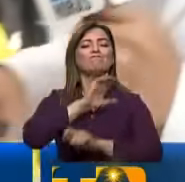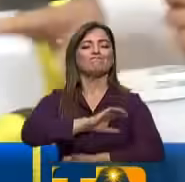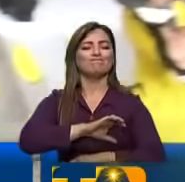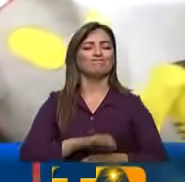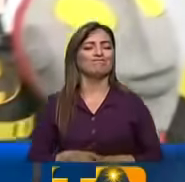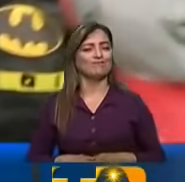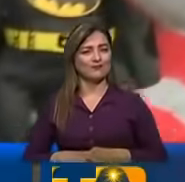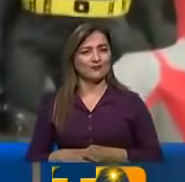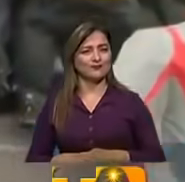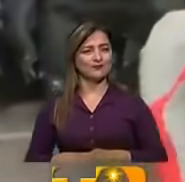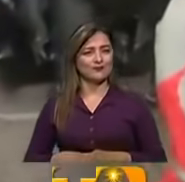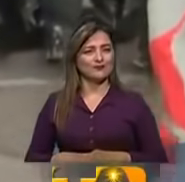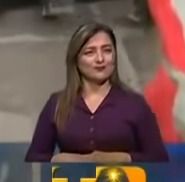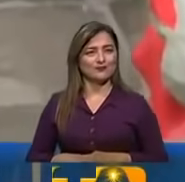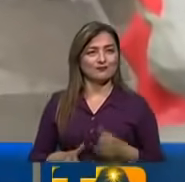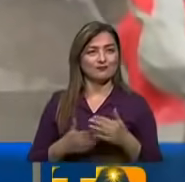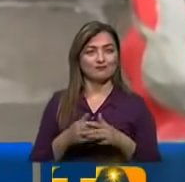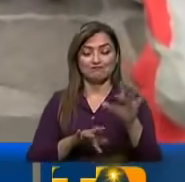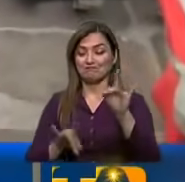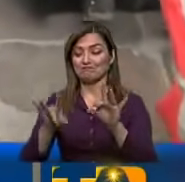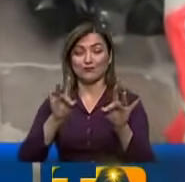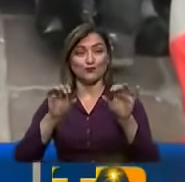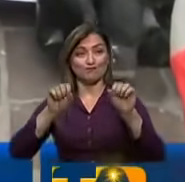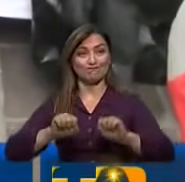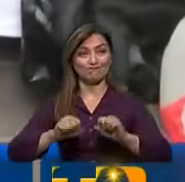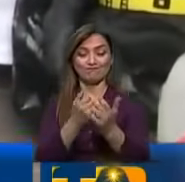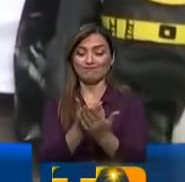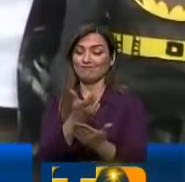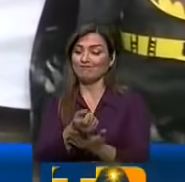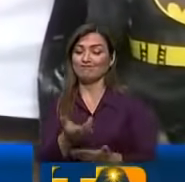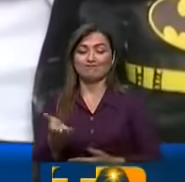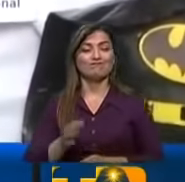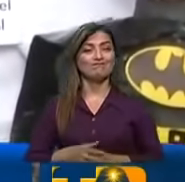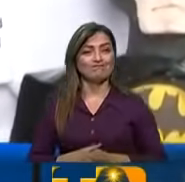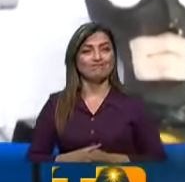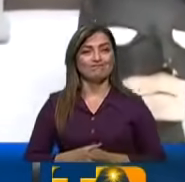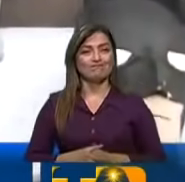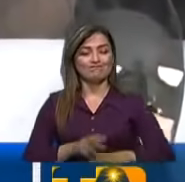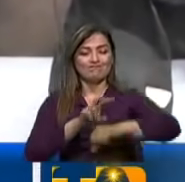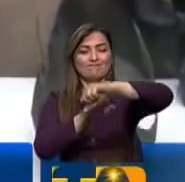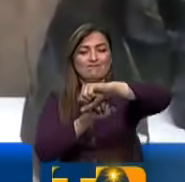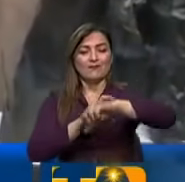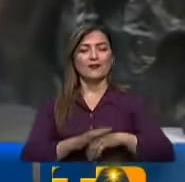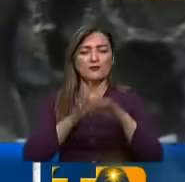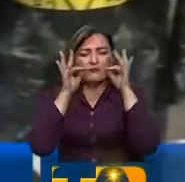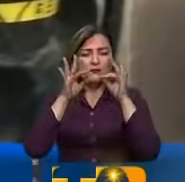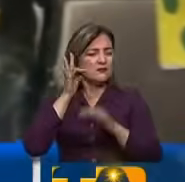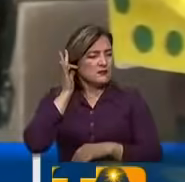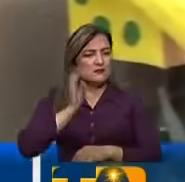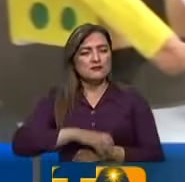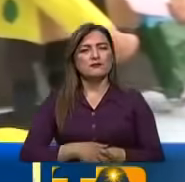José. Observen ustedes todas las opciones que ustedes pueden comprar. Está Batman, Gatúbela, Bob